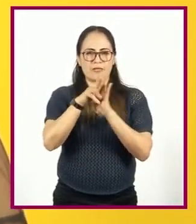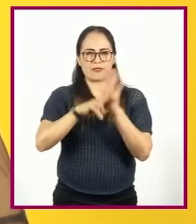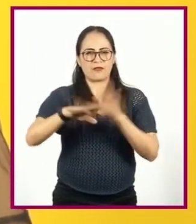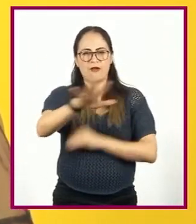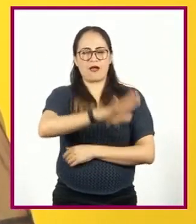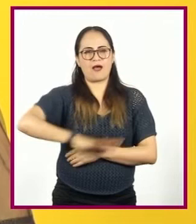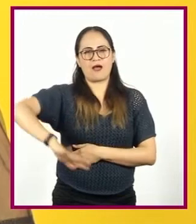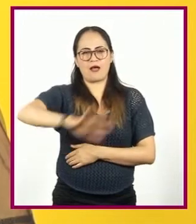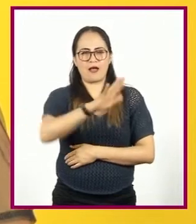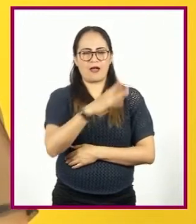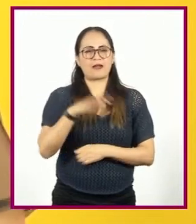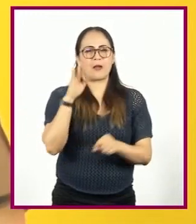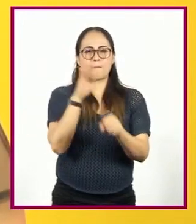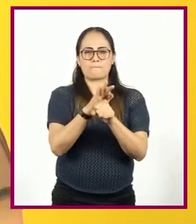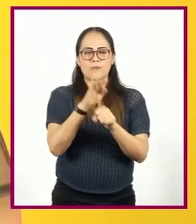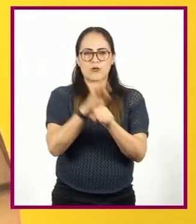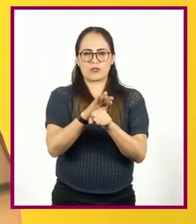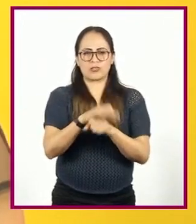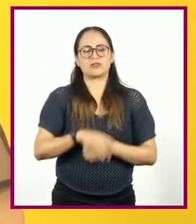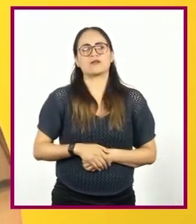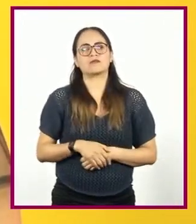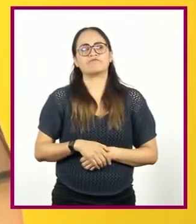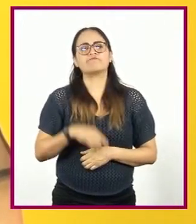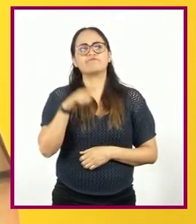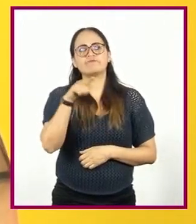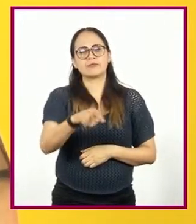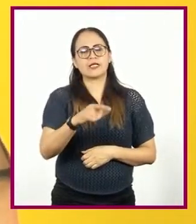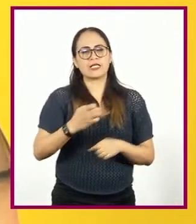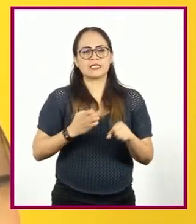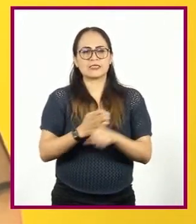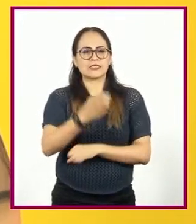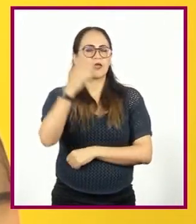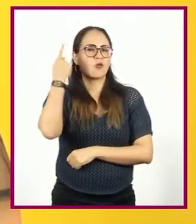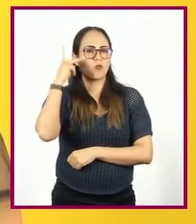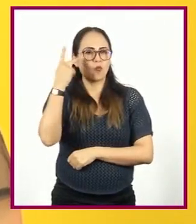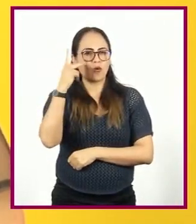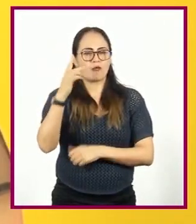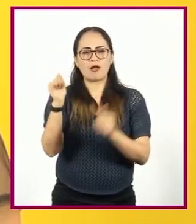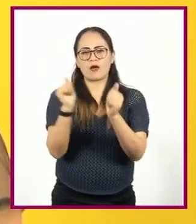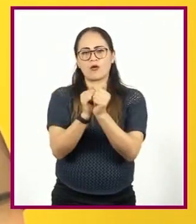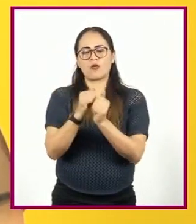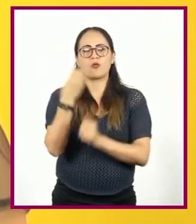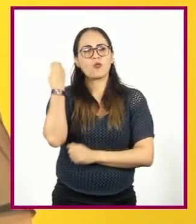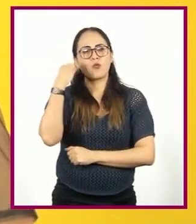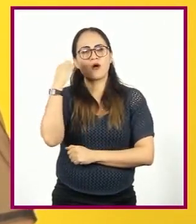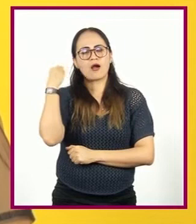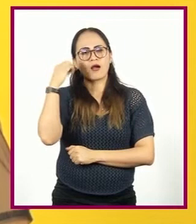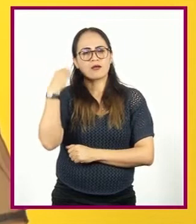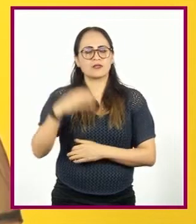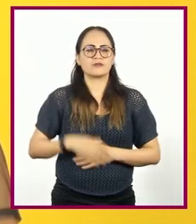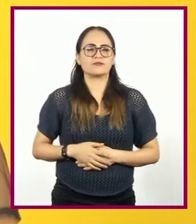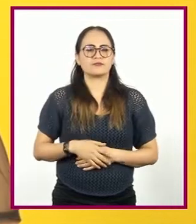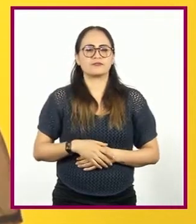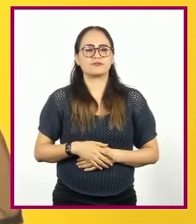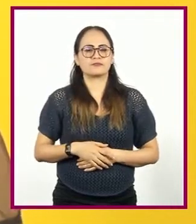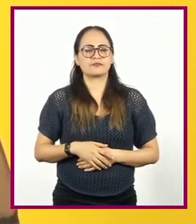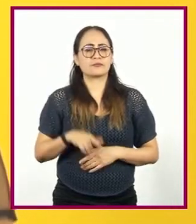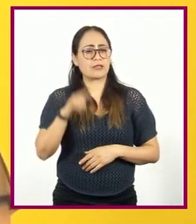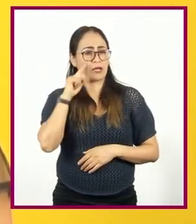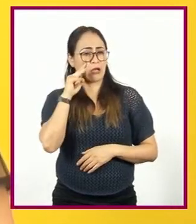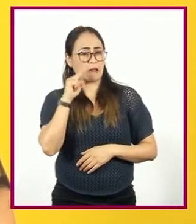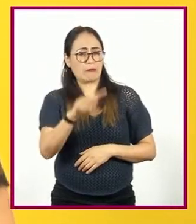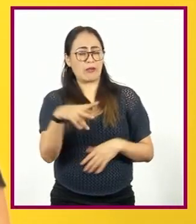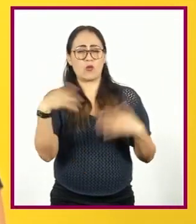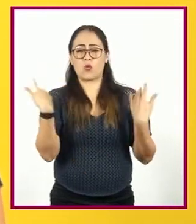área natural protegida, localizada en los estados de Puebla y Oaxaca, donde no solo encontramos